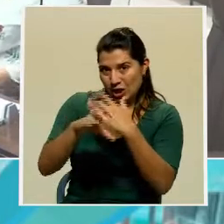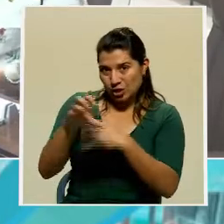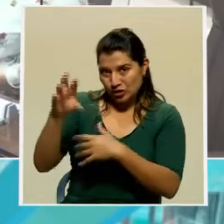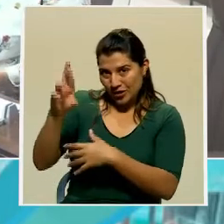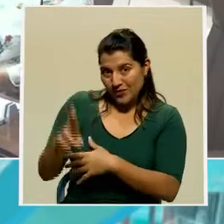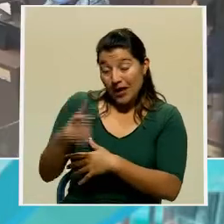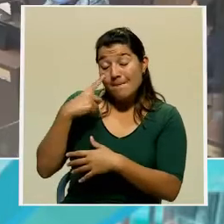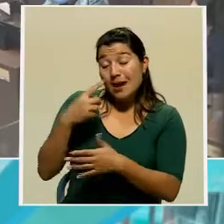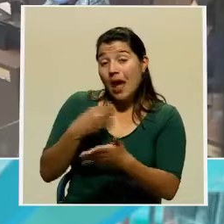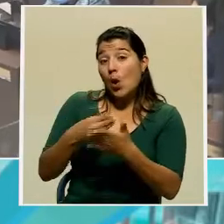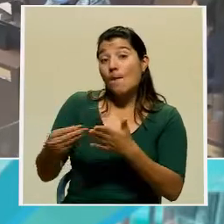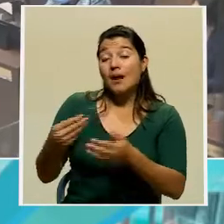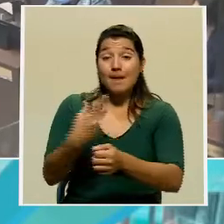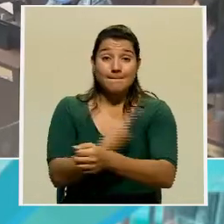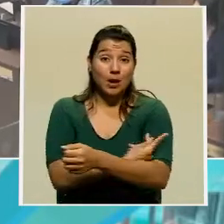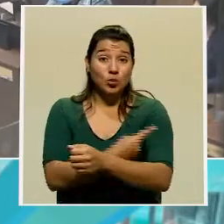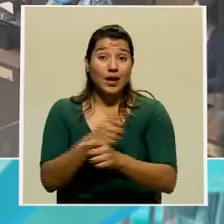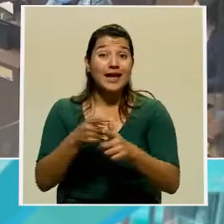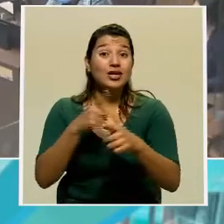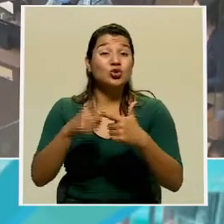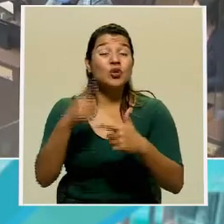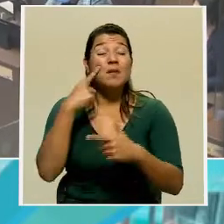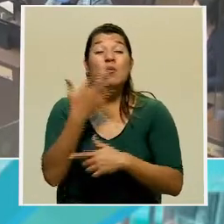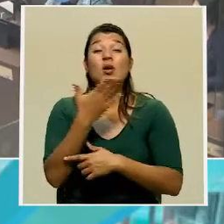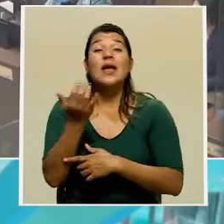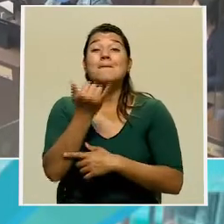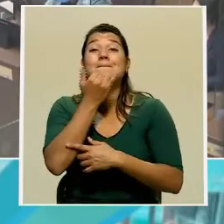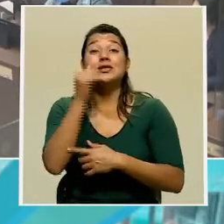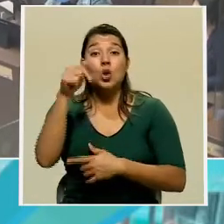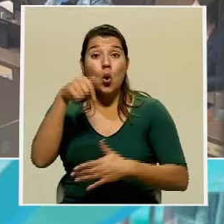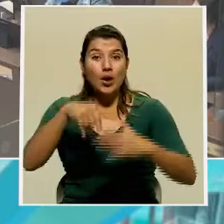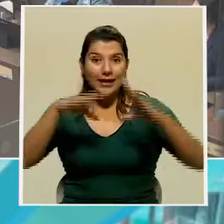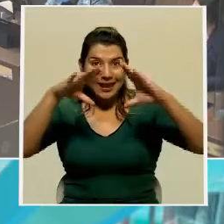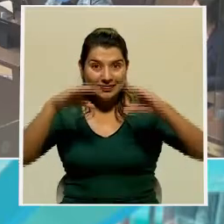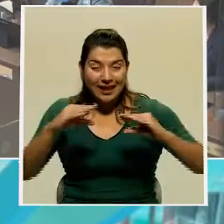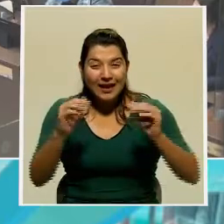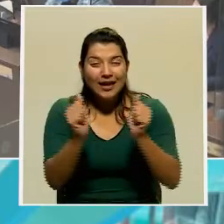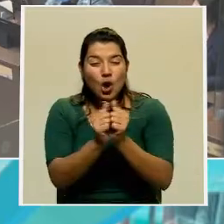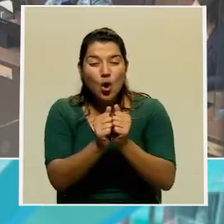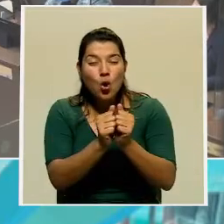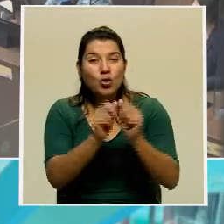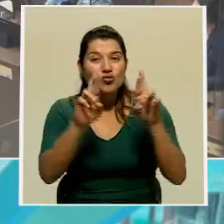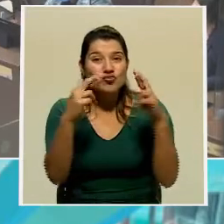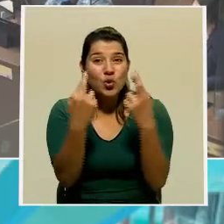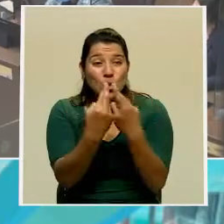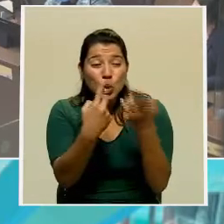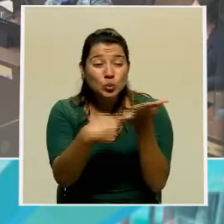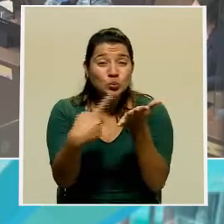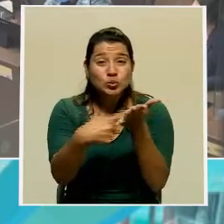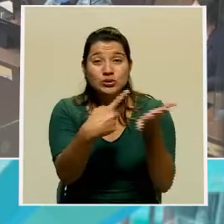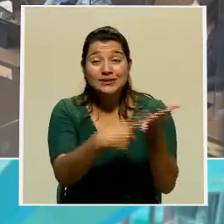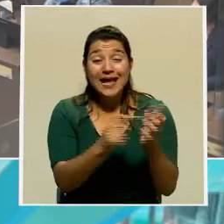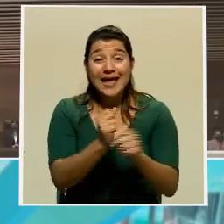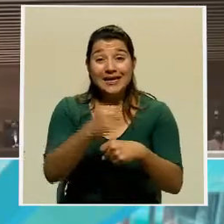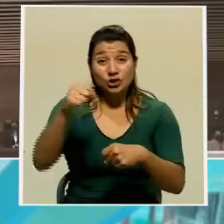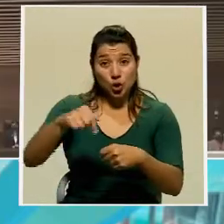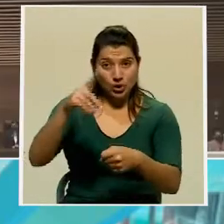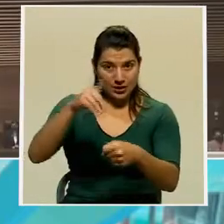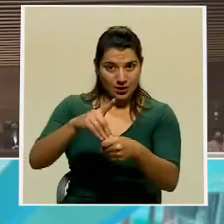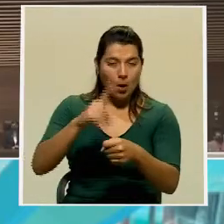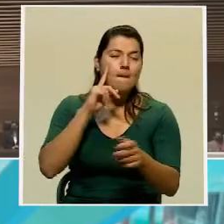ver parte de lo que se vivió en horas de la tarde con los cuestionamientos que hacían los diputados de, por ejemplo, cómo era posible o